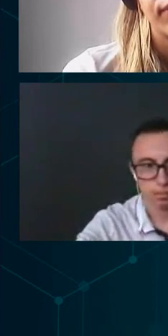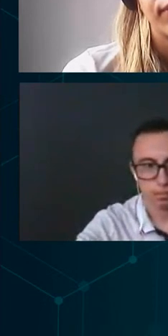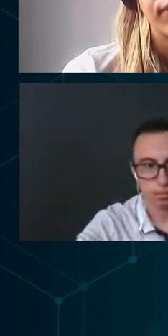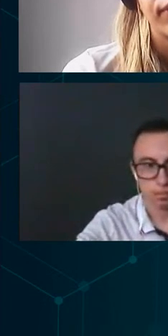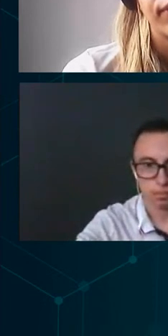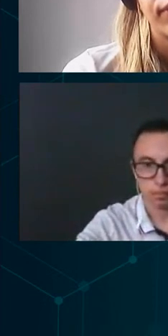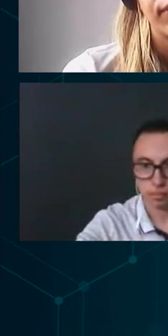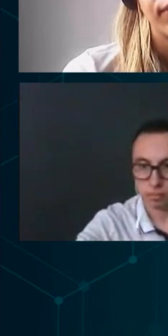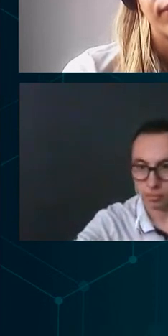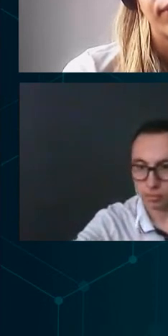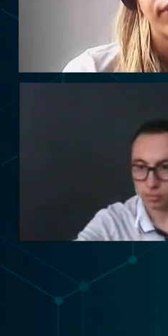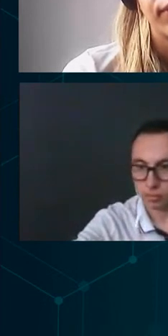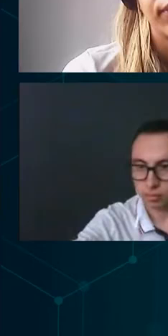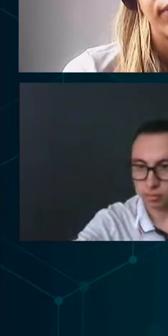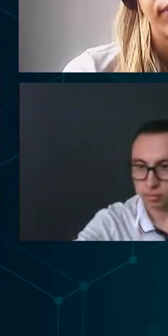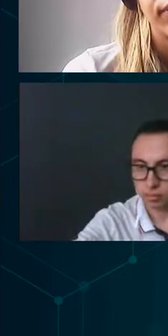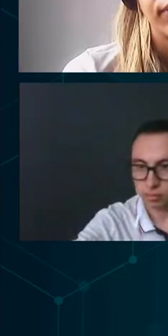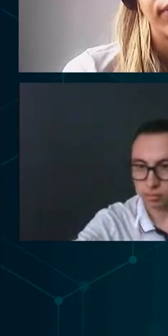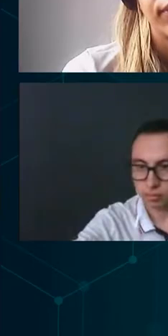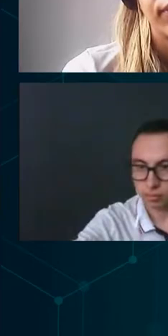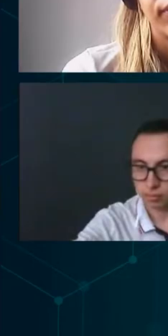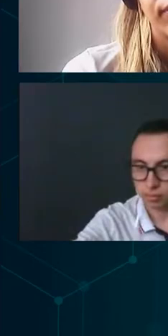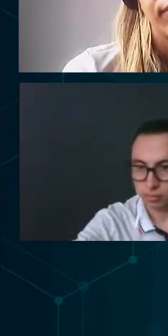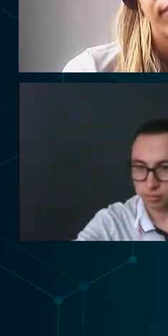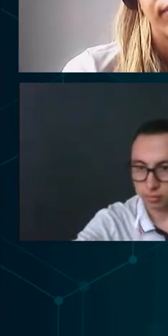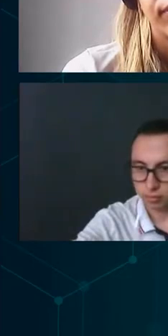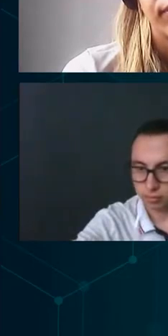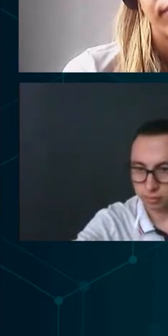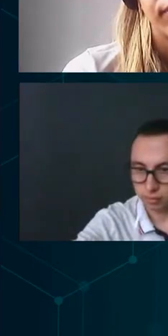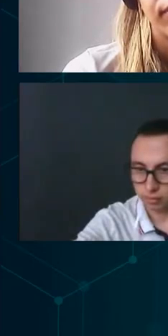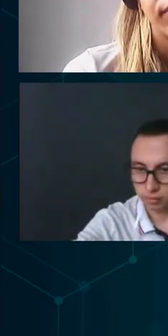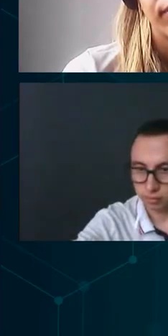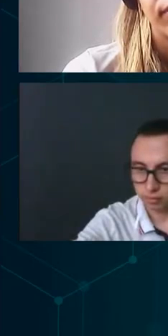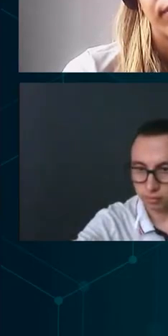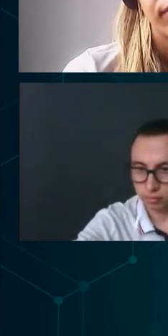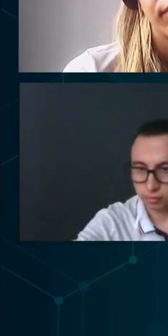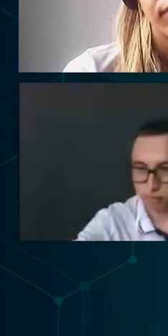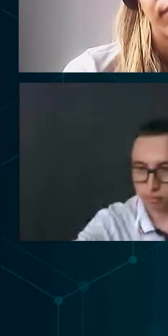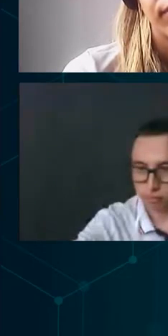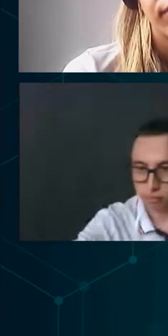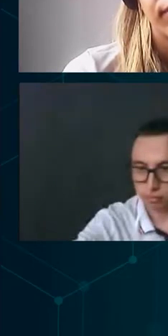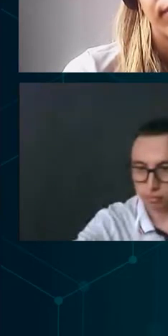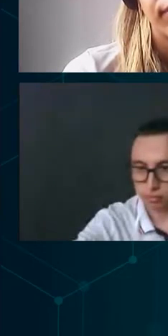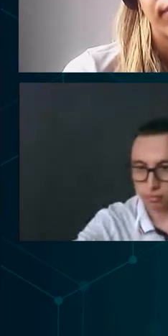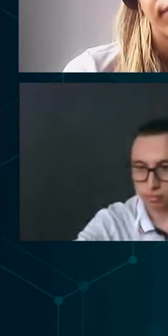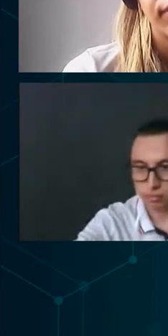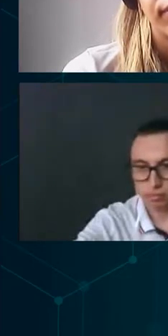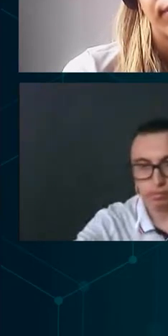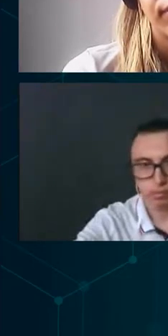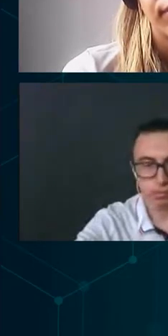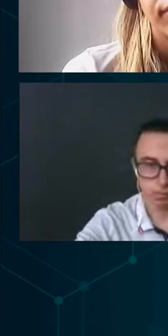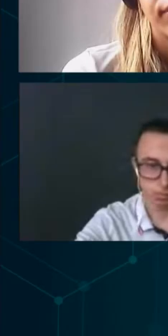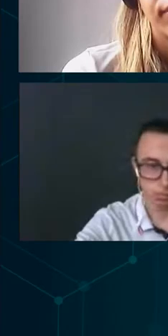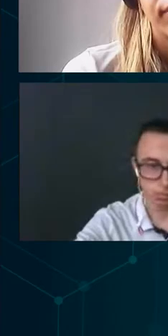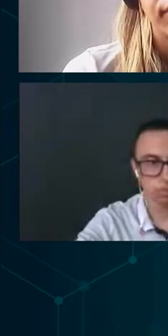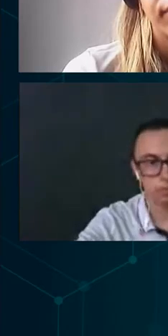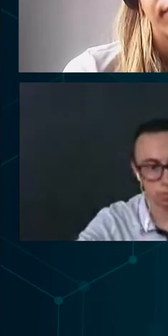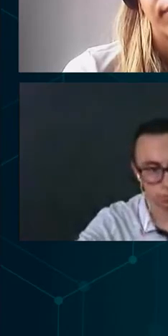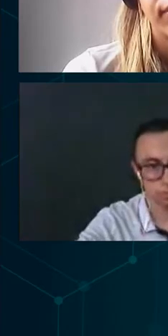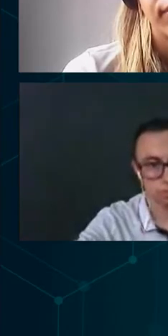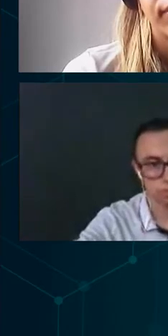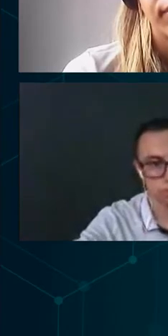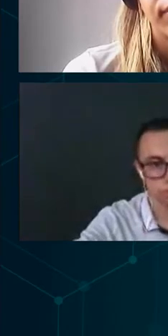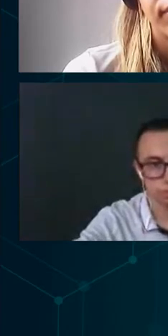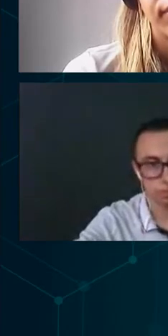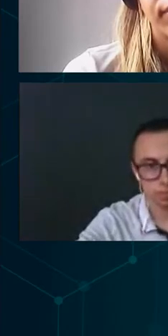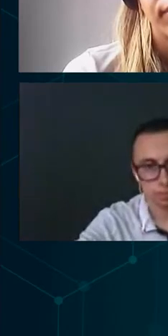solucionar, dar soluciones a proyectos organizacionales, proyectos de ciudad. Es algo que realmente tú vives en